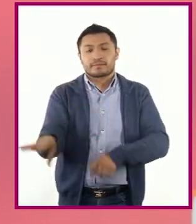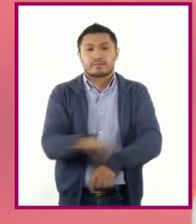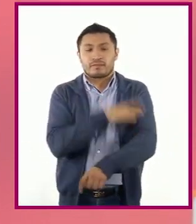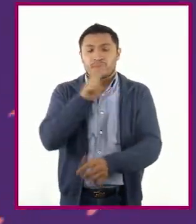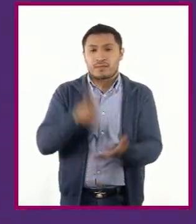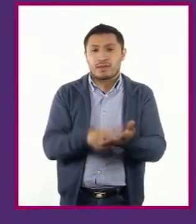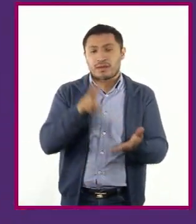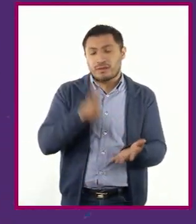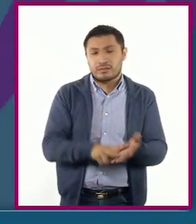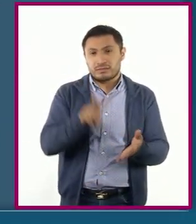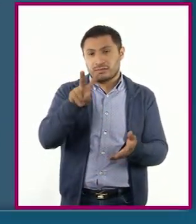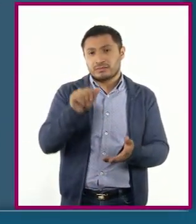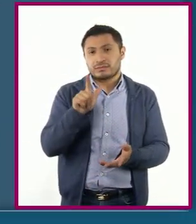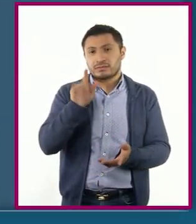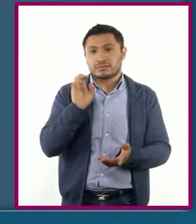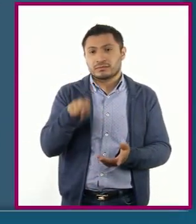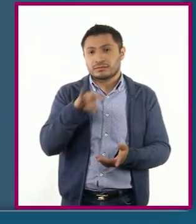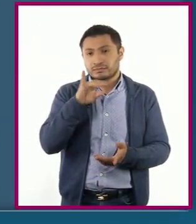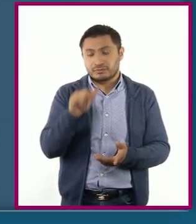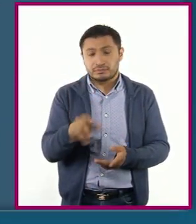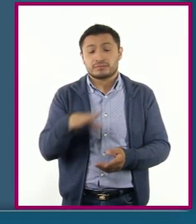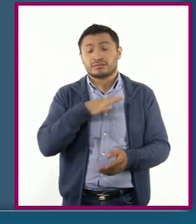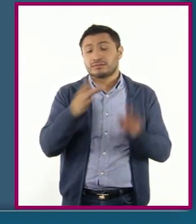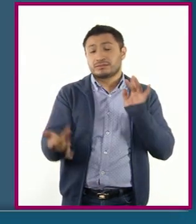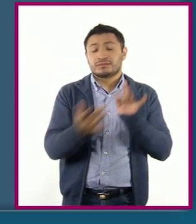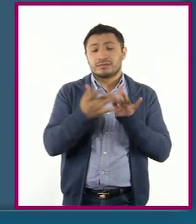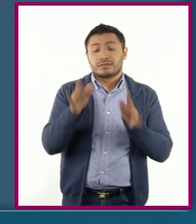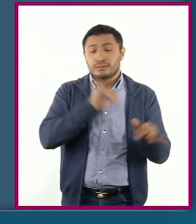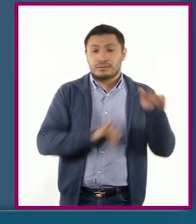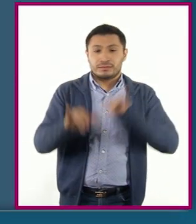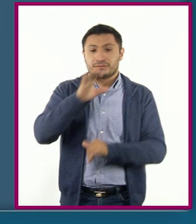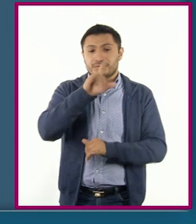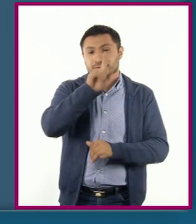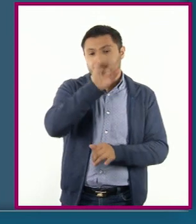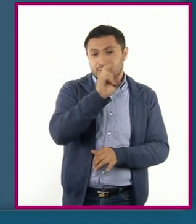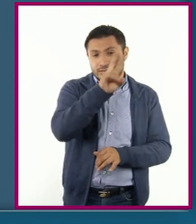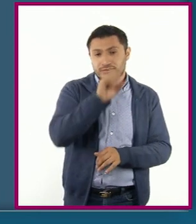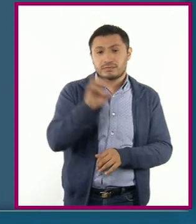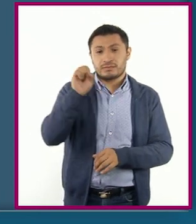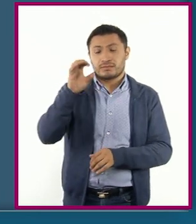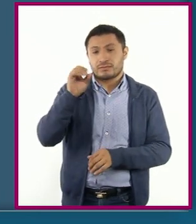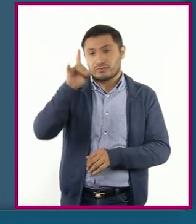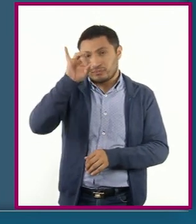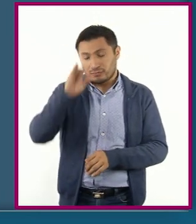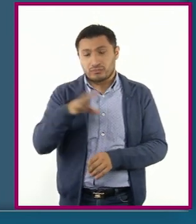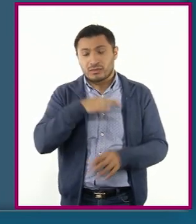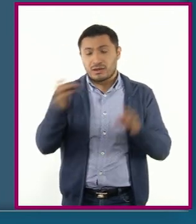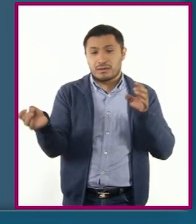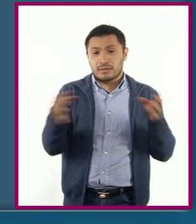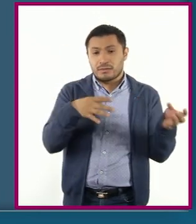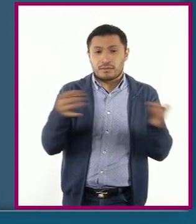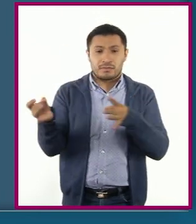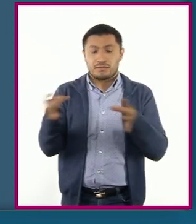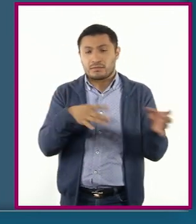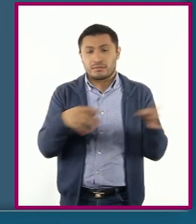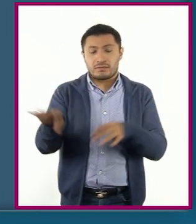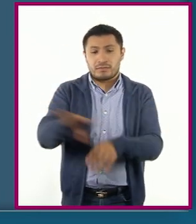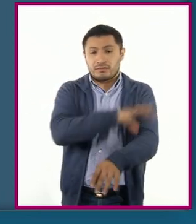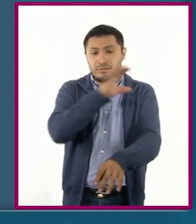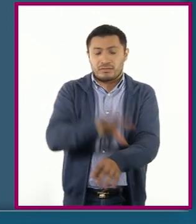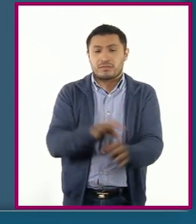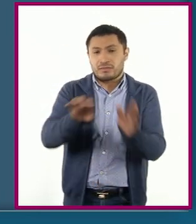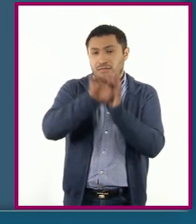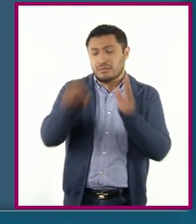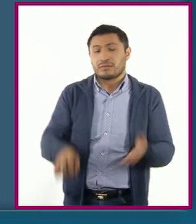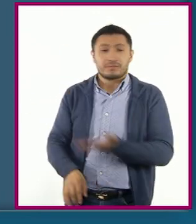de valencia. Si interaccionan químicamente el cloro y el sodio, ocurre la transferencia de un electrón como lo muestra